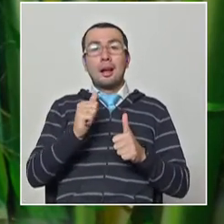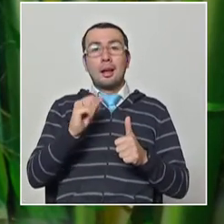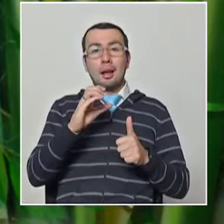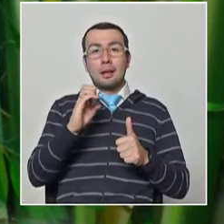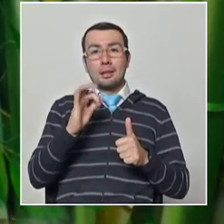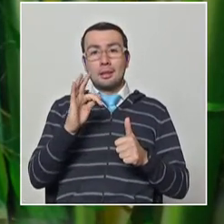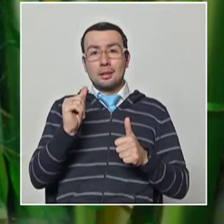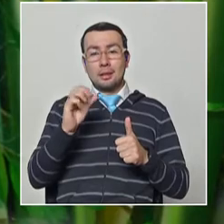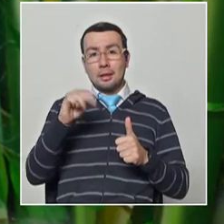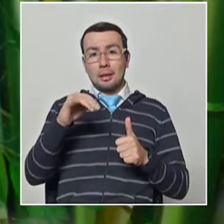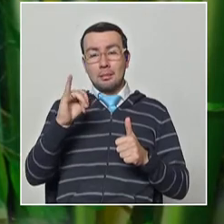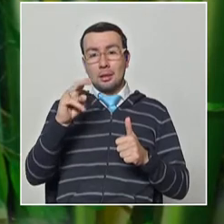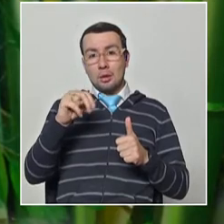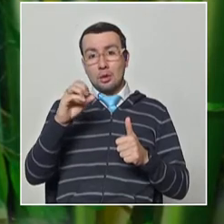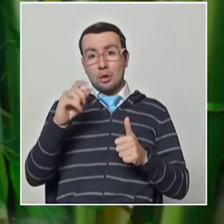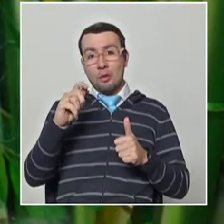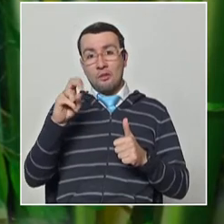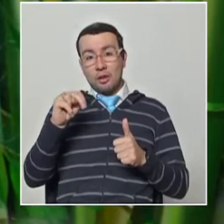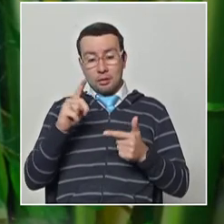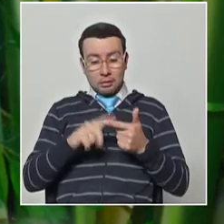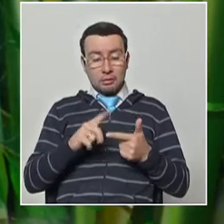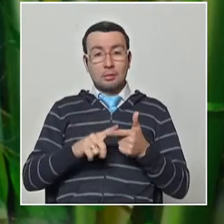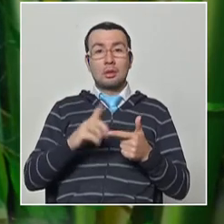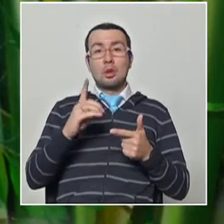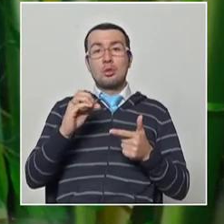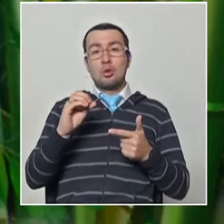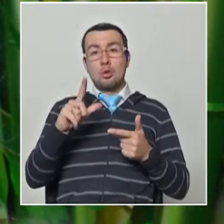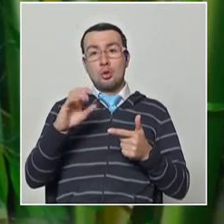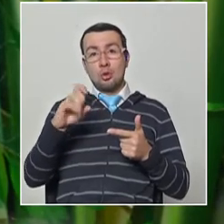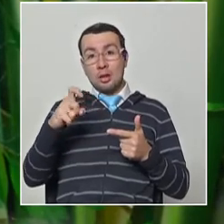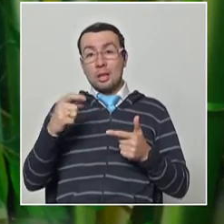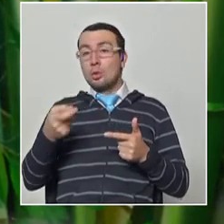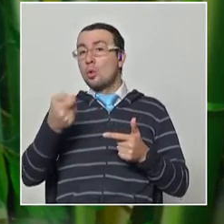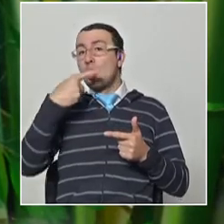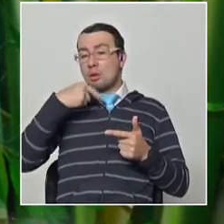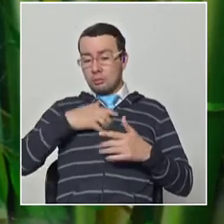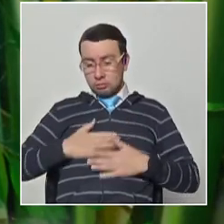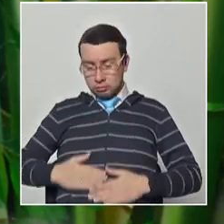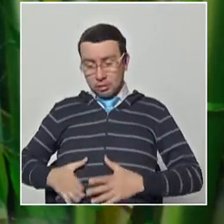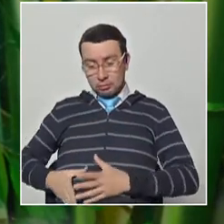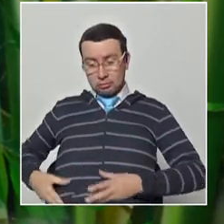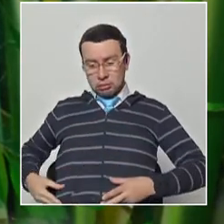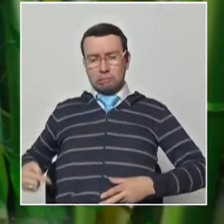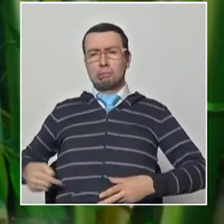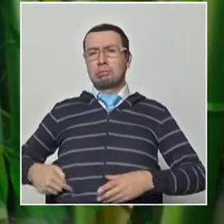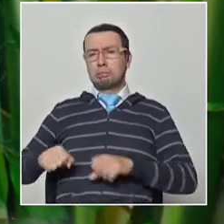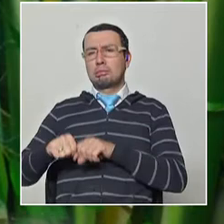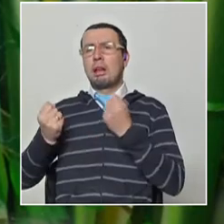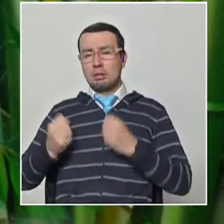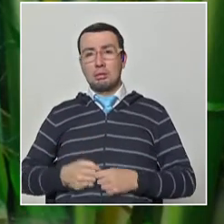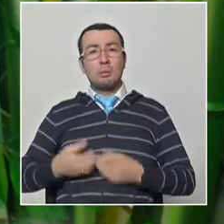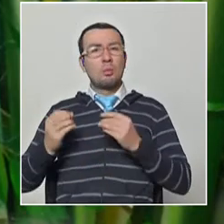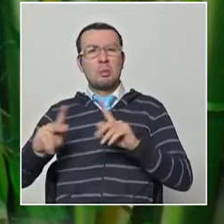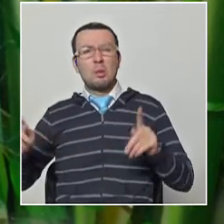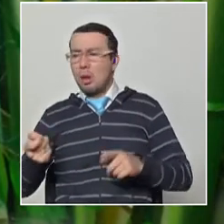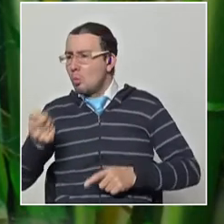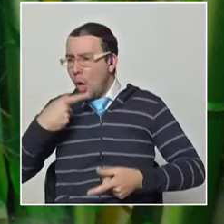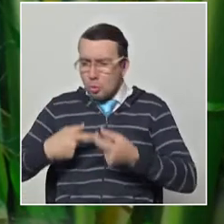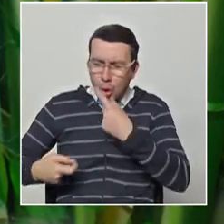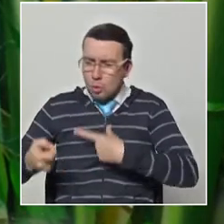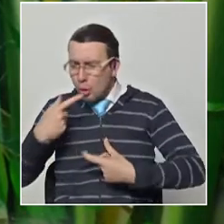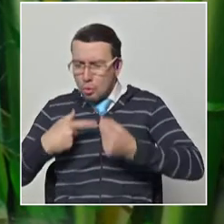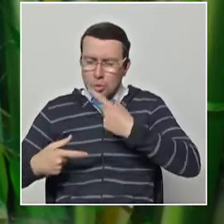los efectos secundarios y la gente lo toma como si fuera agua bendita a qué costo